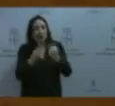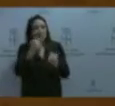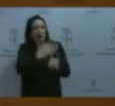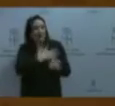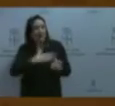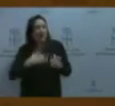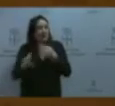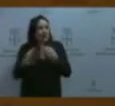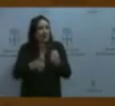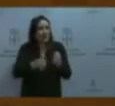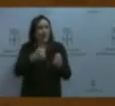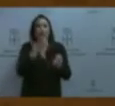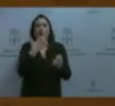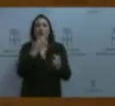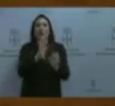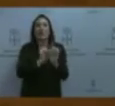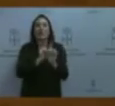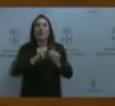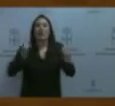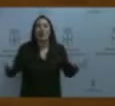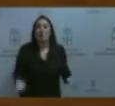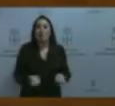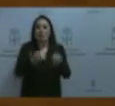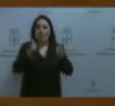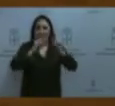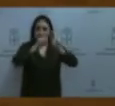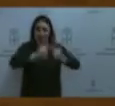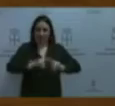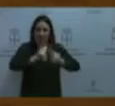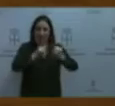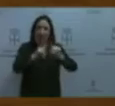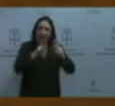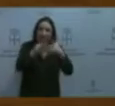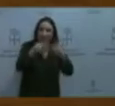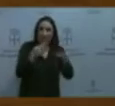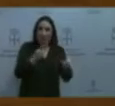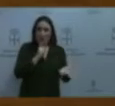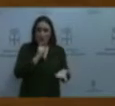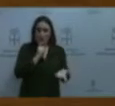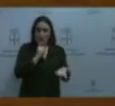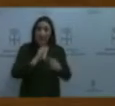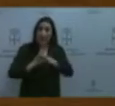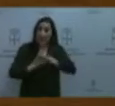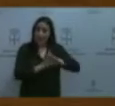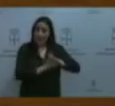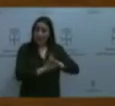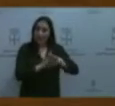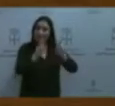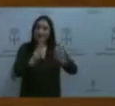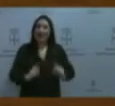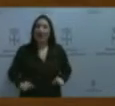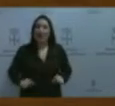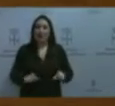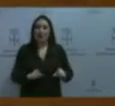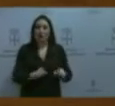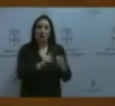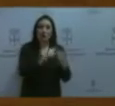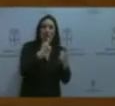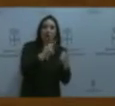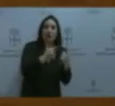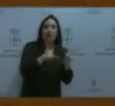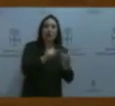podría ser el grado de publicidad de estas auditorías. Por otra parte, está el gasto. Falamos de funcionalidad,